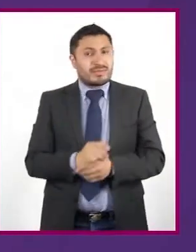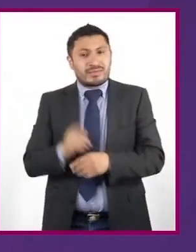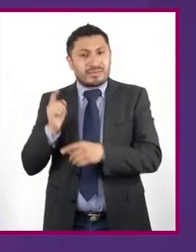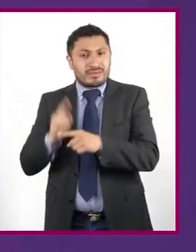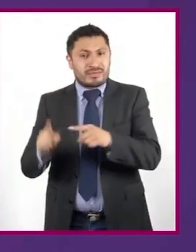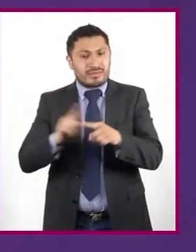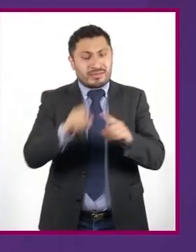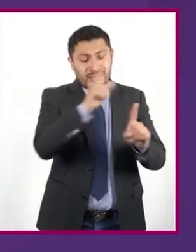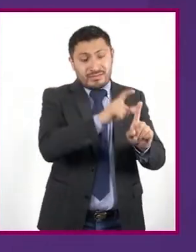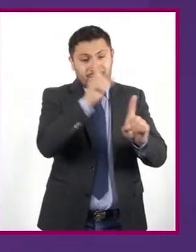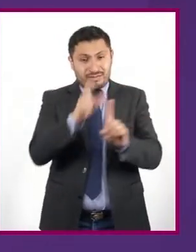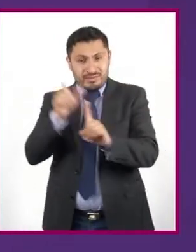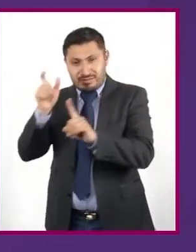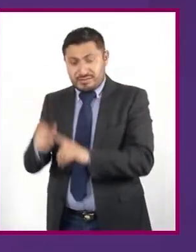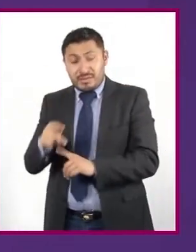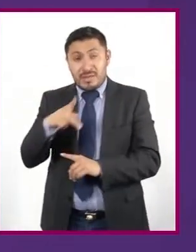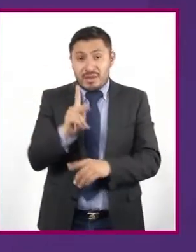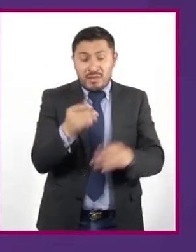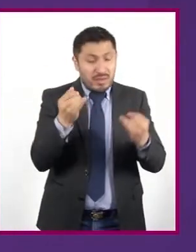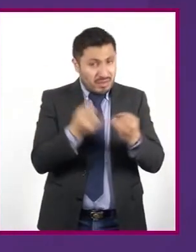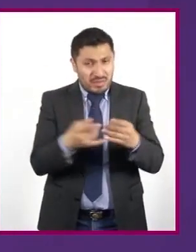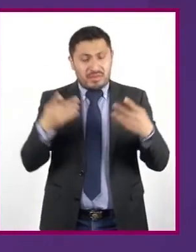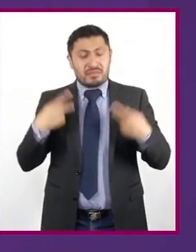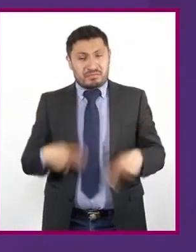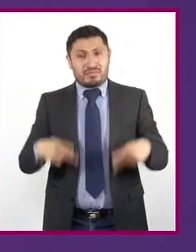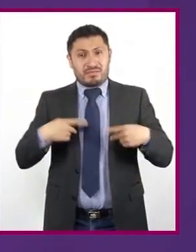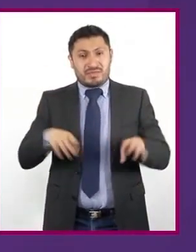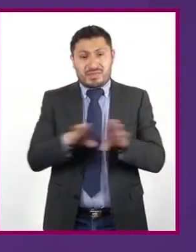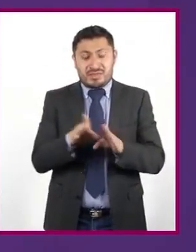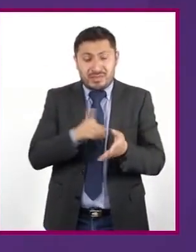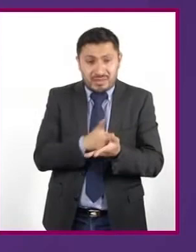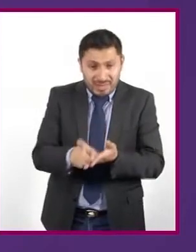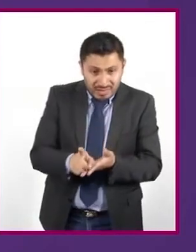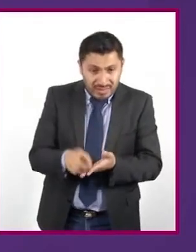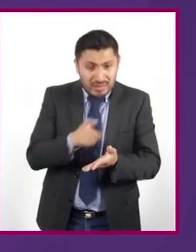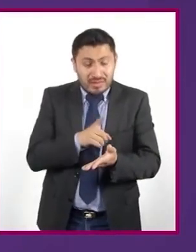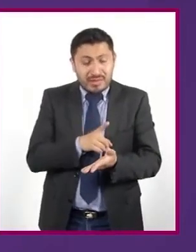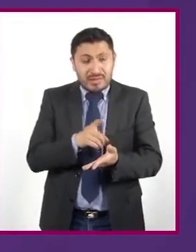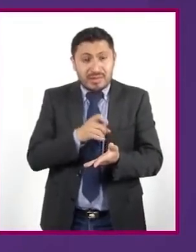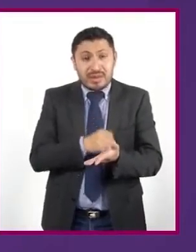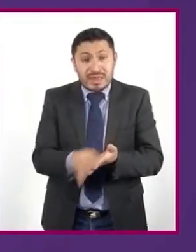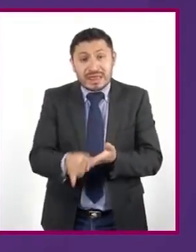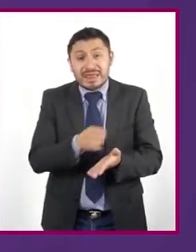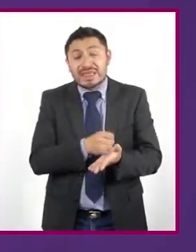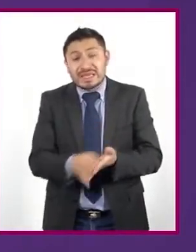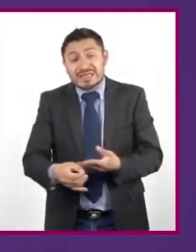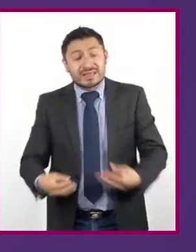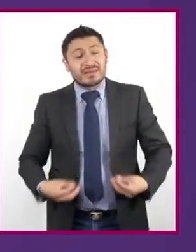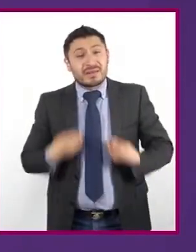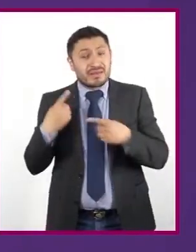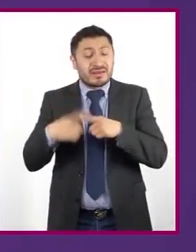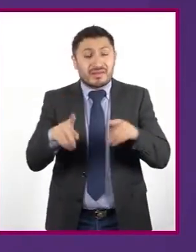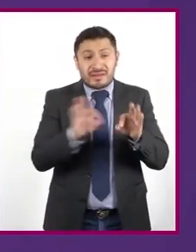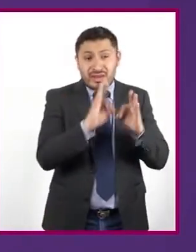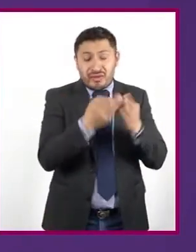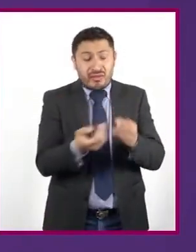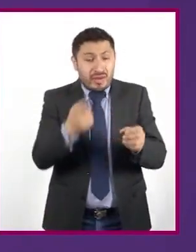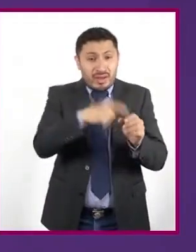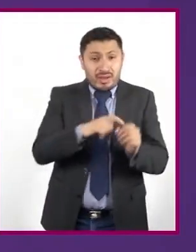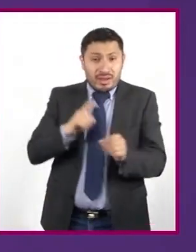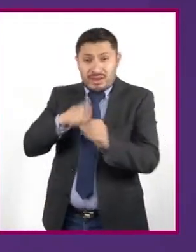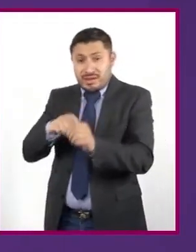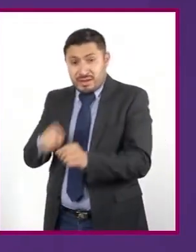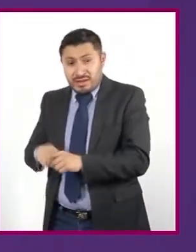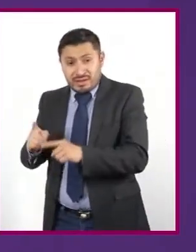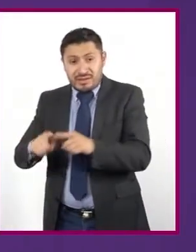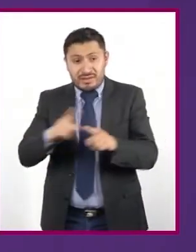integrantes. Aunque también hay personas que deciden vivir experiencias diferentes integrándose en varios grupos, sin